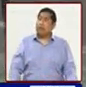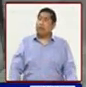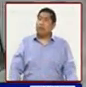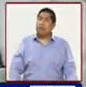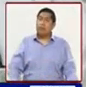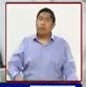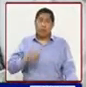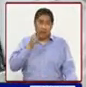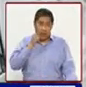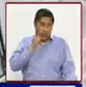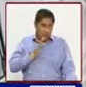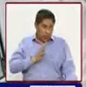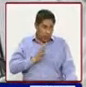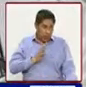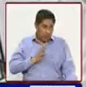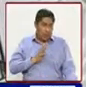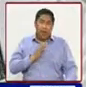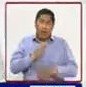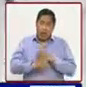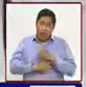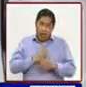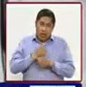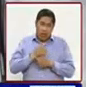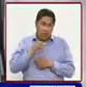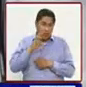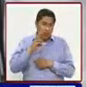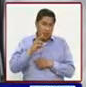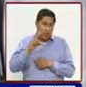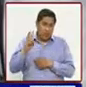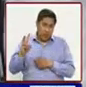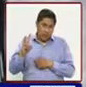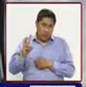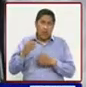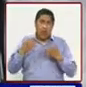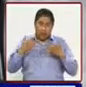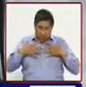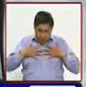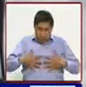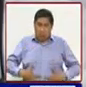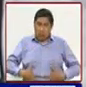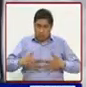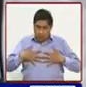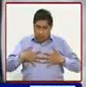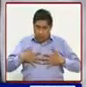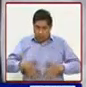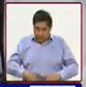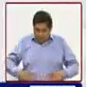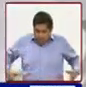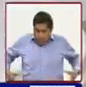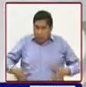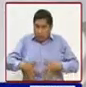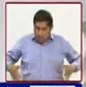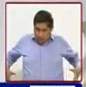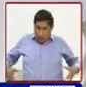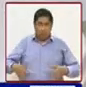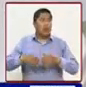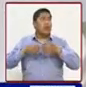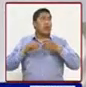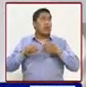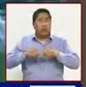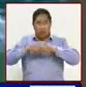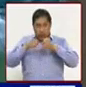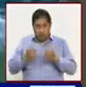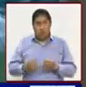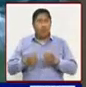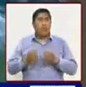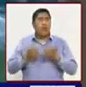La señora es una paciente de 62 años, tiene lesiones a nivel abdominal y a nivel de la pelvis sobre todo. Hoy está en terapia